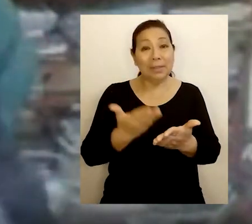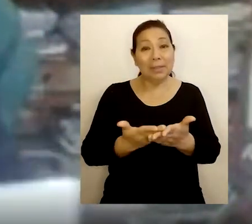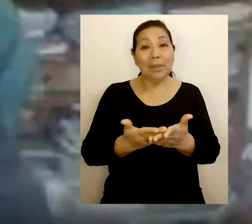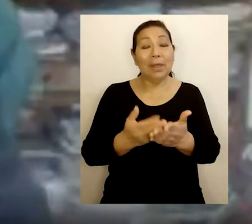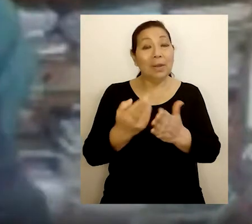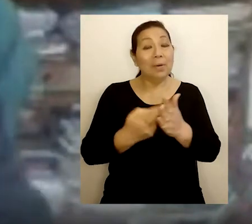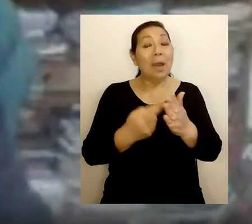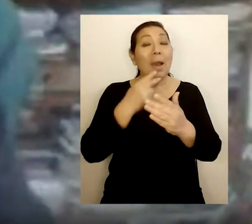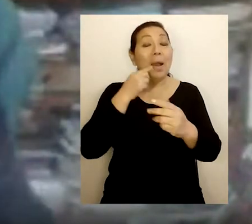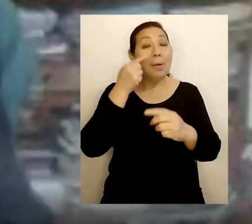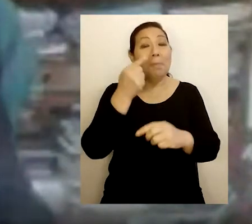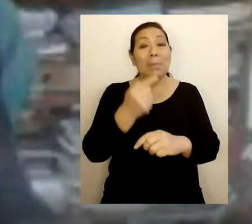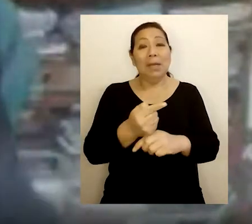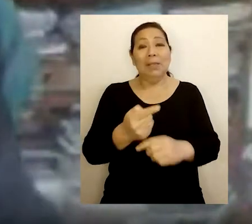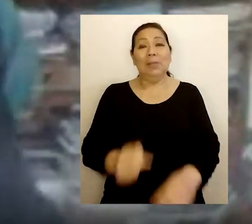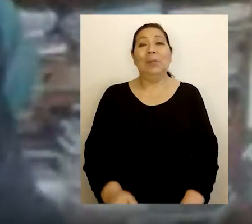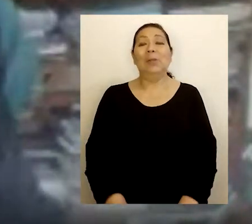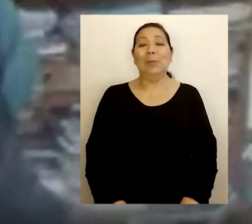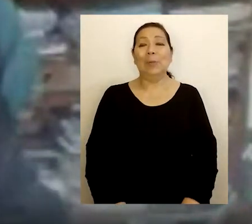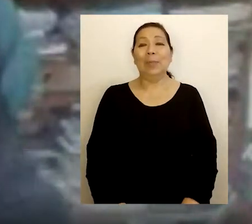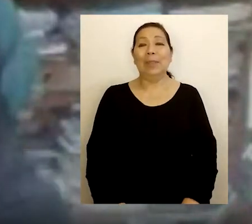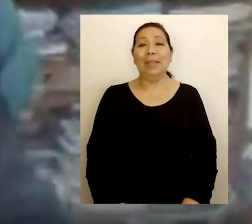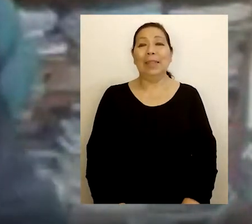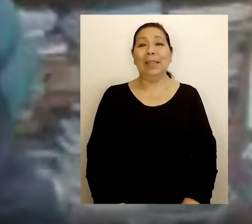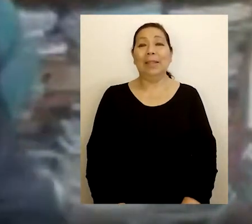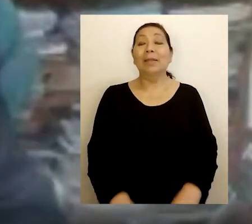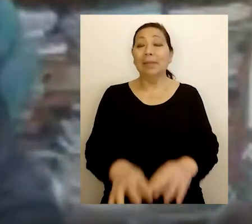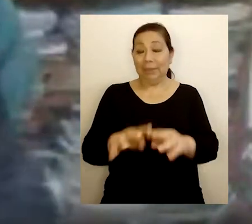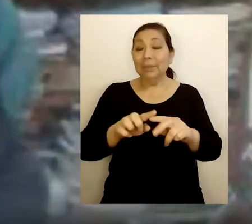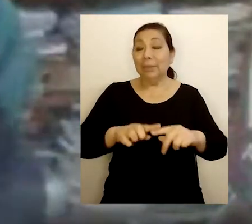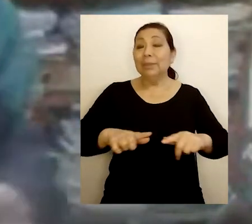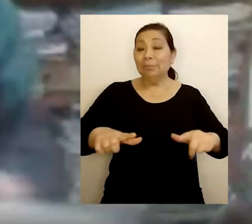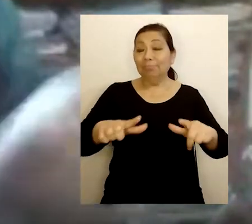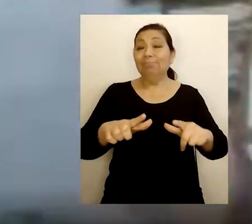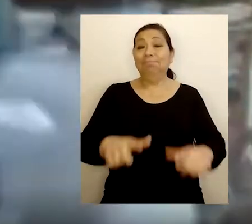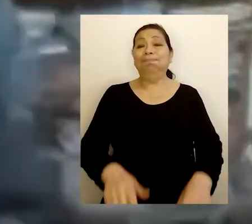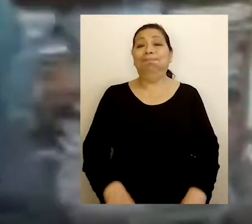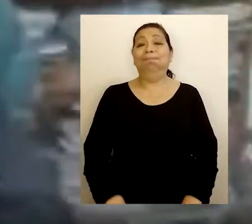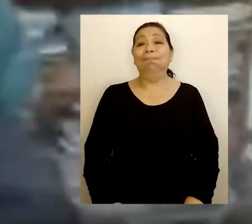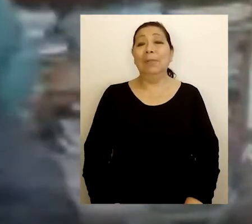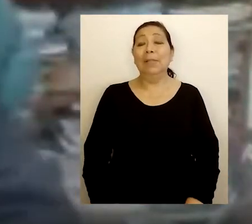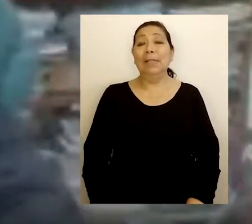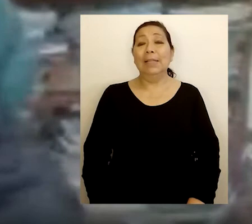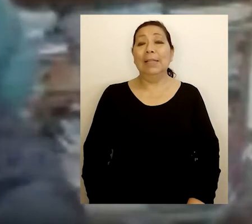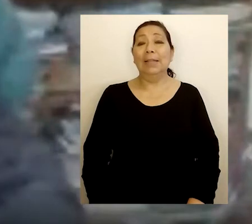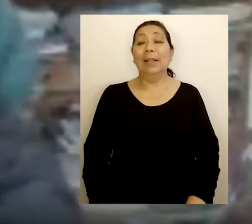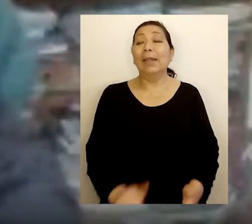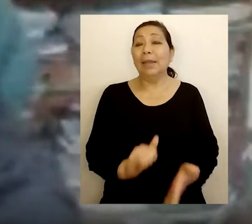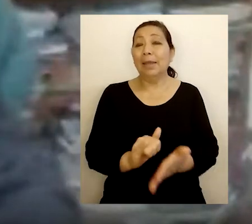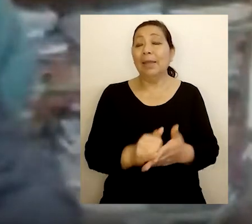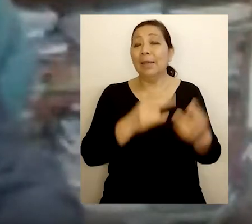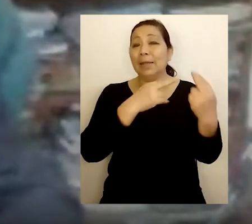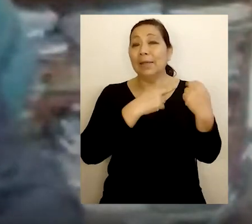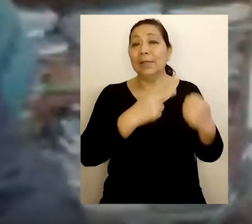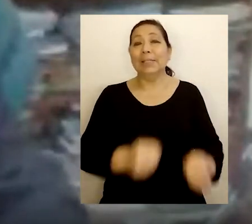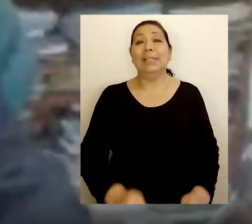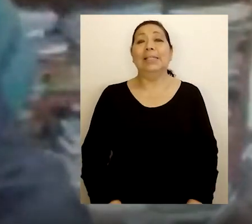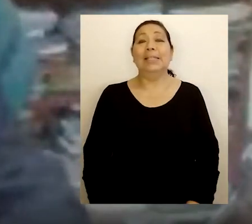haber interpuesto el recurso de apelación, la sala de apelaciones que estuvo a cargo